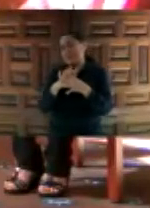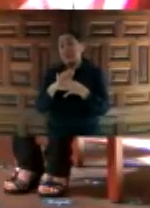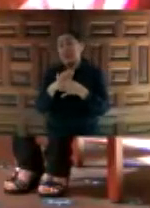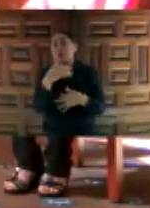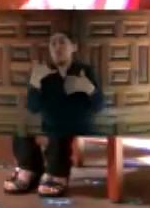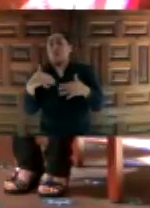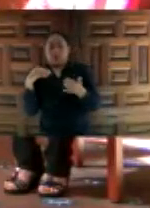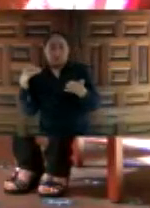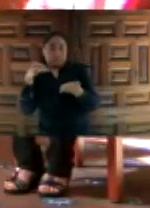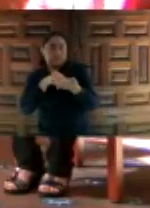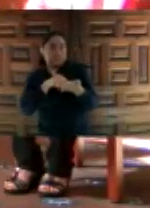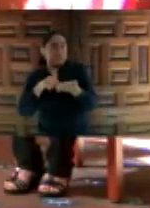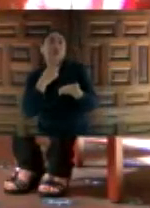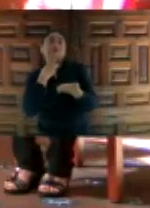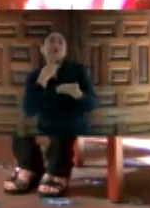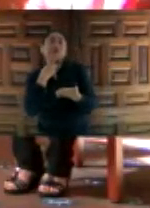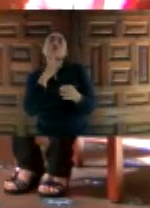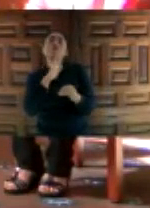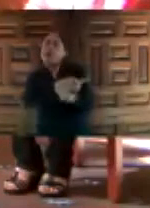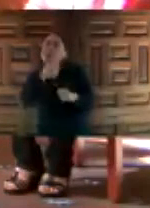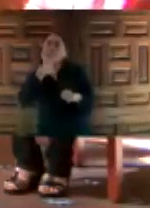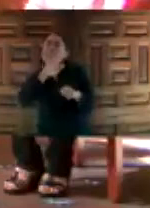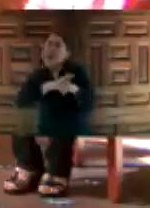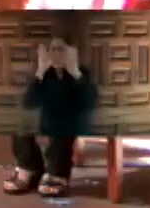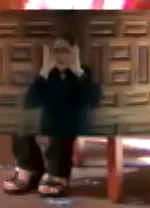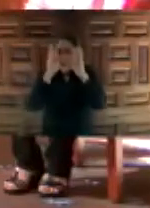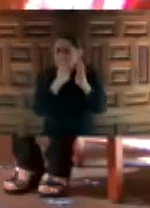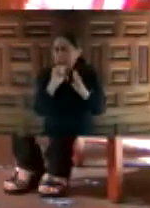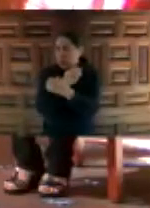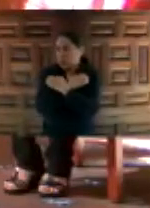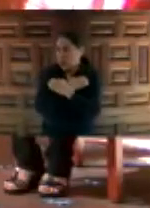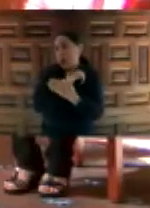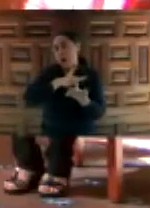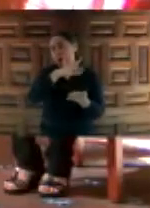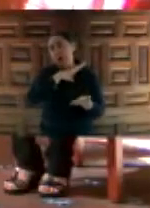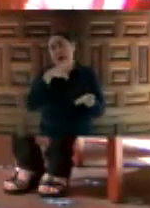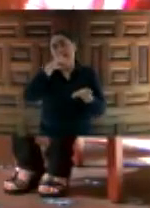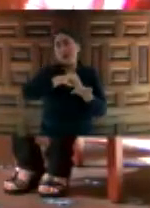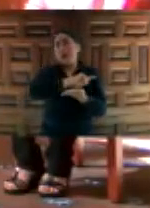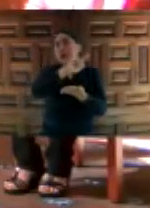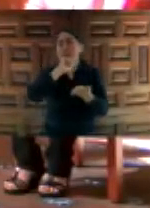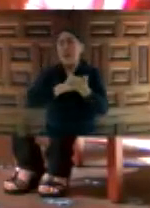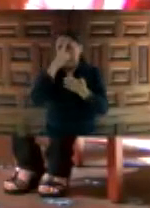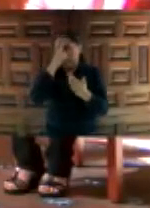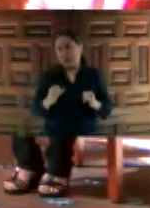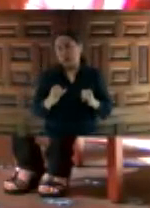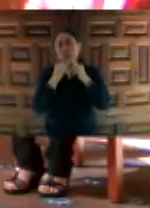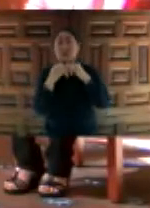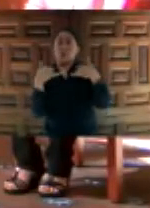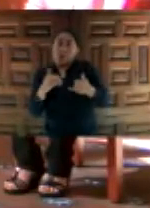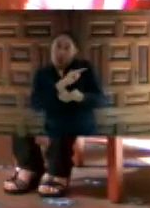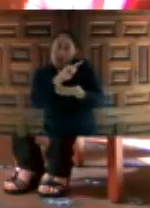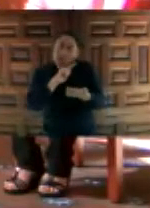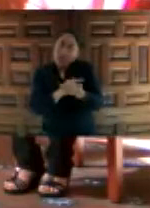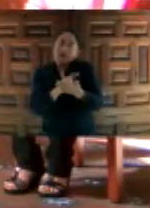da a quienes estamos inmersos en la educación tener o contar con un marco institucional de la talla que es una ley general